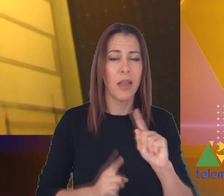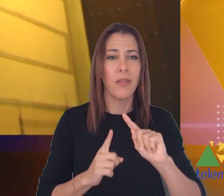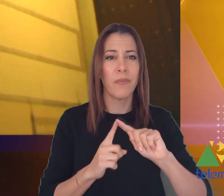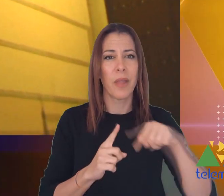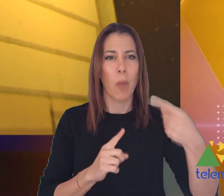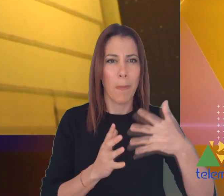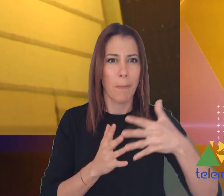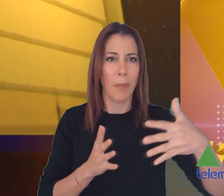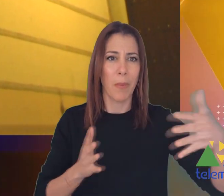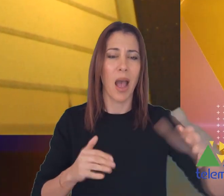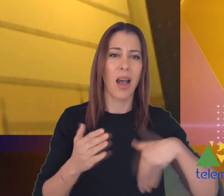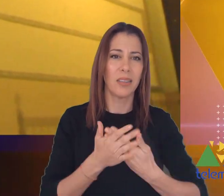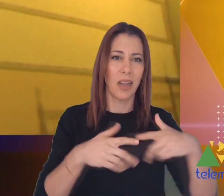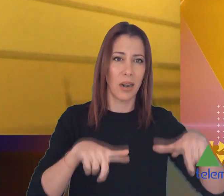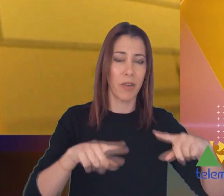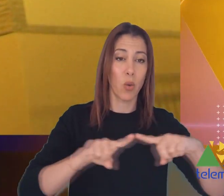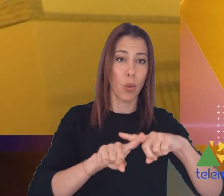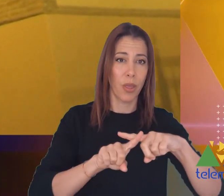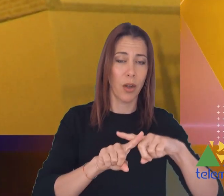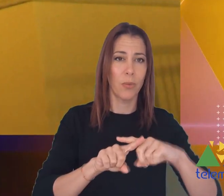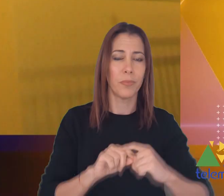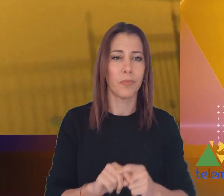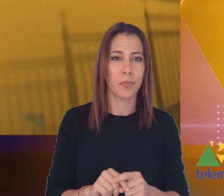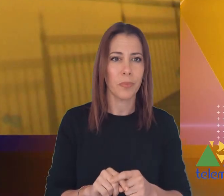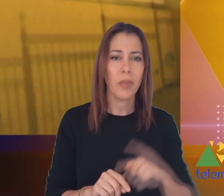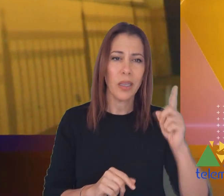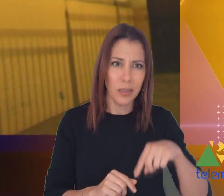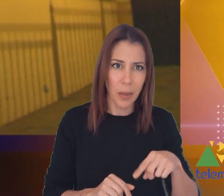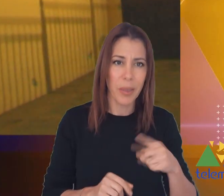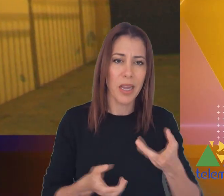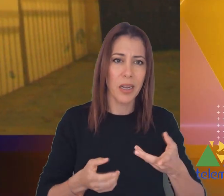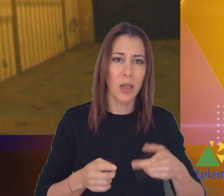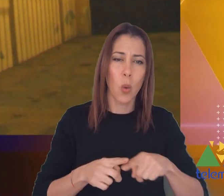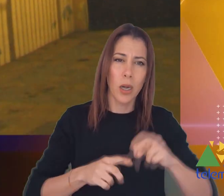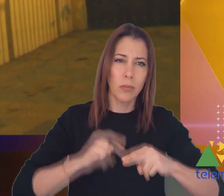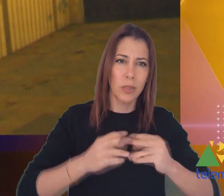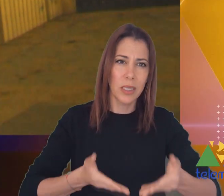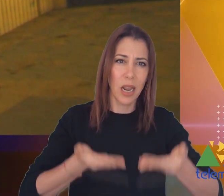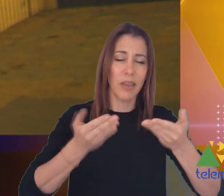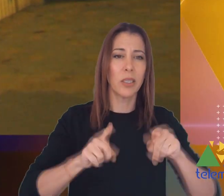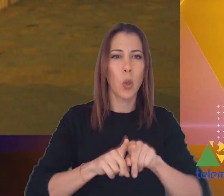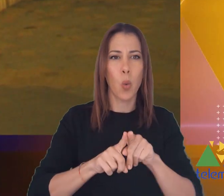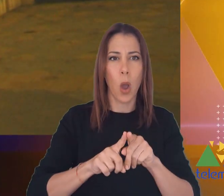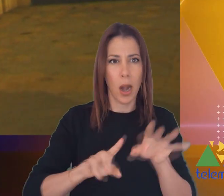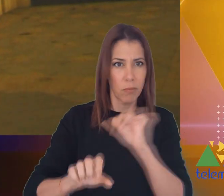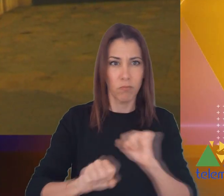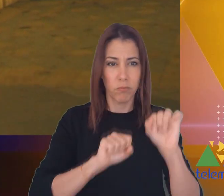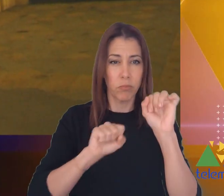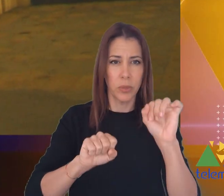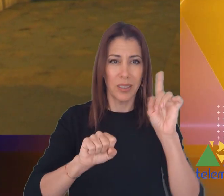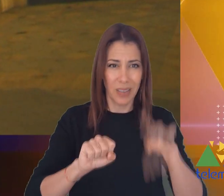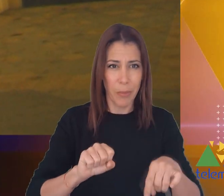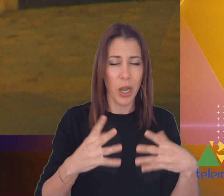después se amplió con la nave de crucero. La nave de crucero también se levanta como si fuera una fortaleza, con